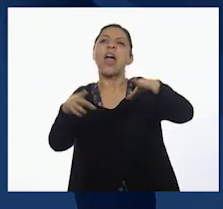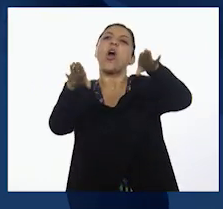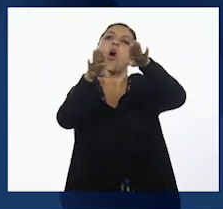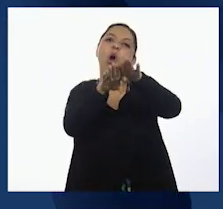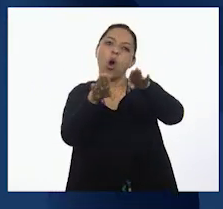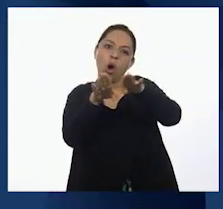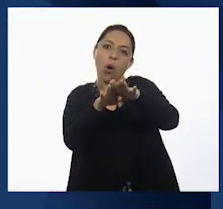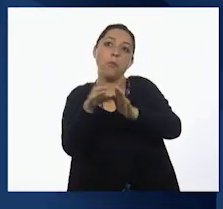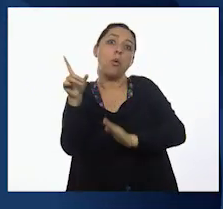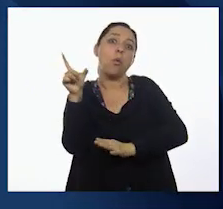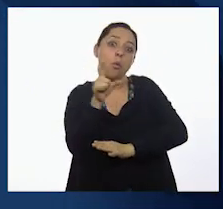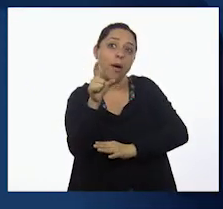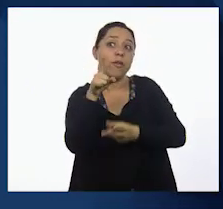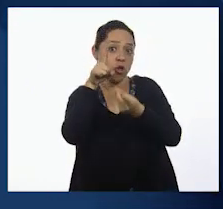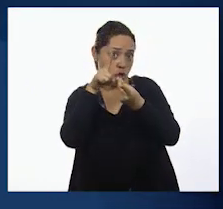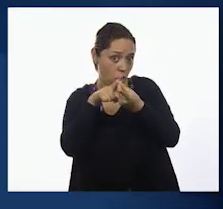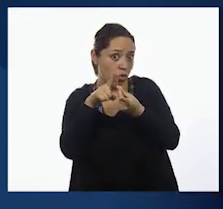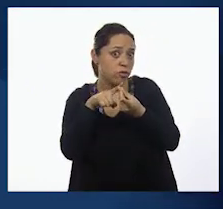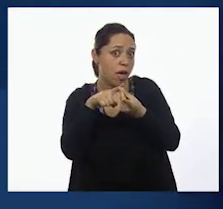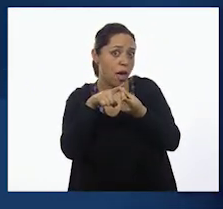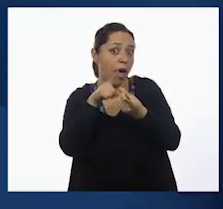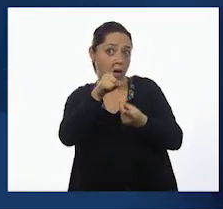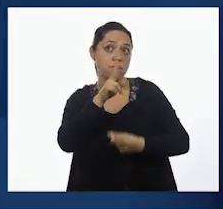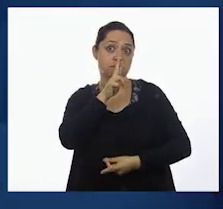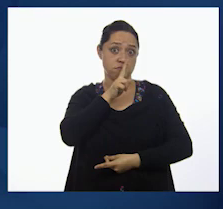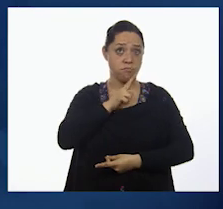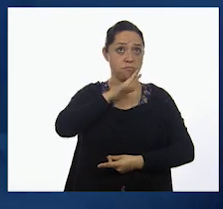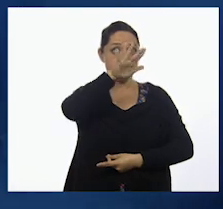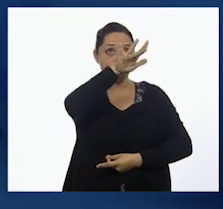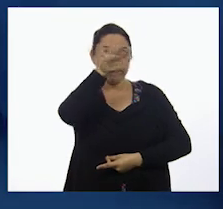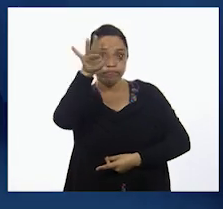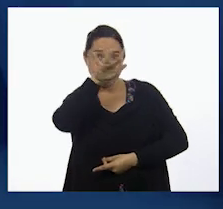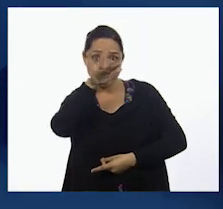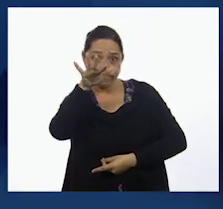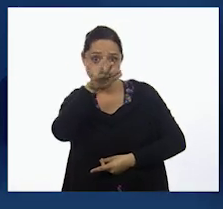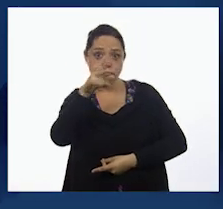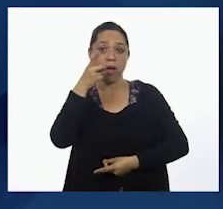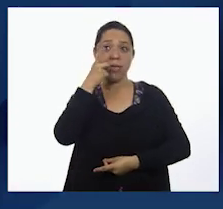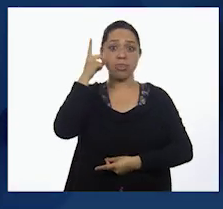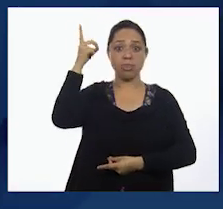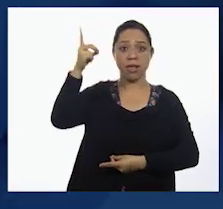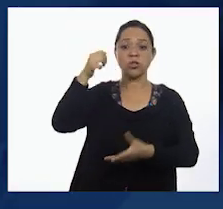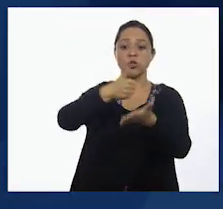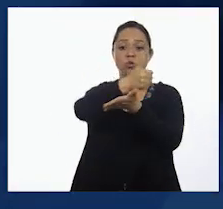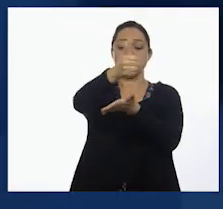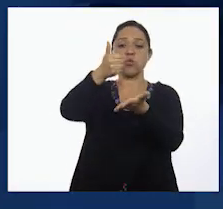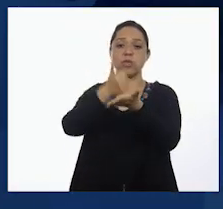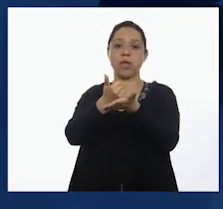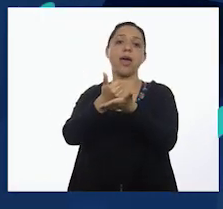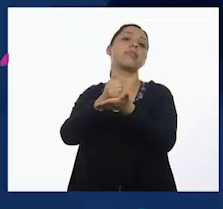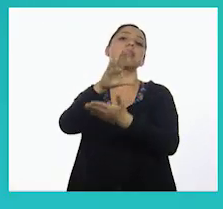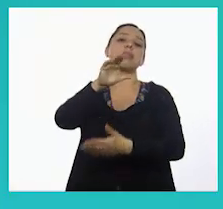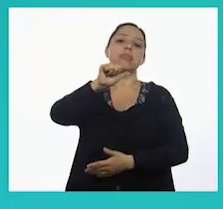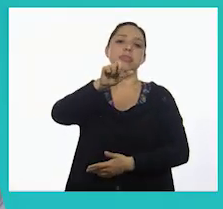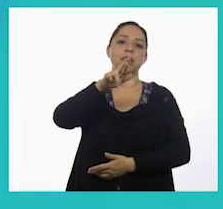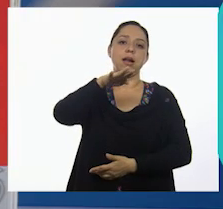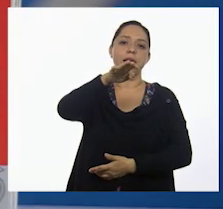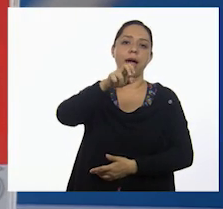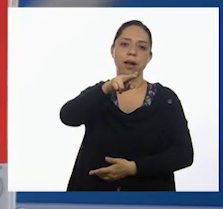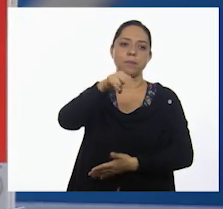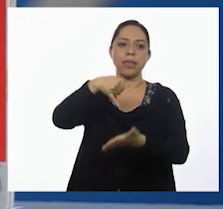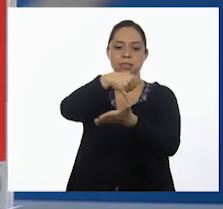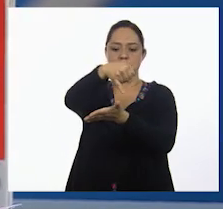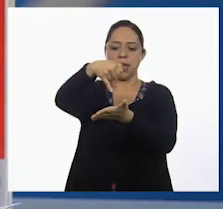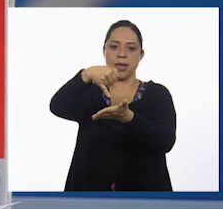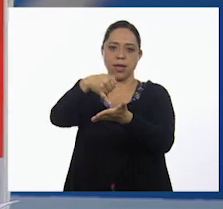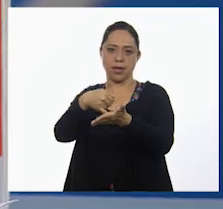dónde. Pues aquí lo tenemos y este se llama Ciudad del Carmen, Isla de los Tesoros. ¿Tú qué